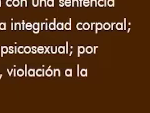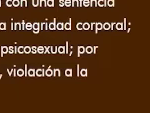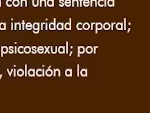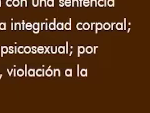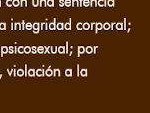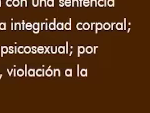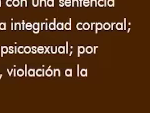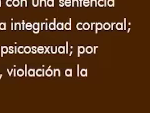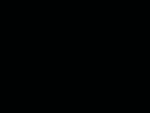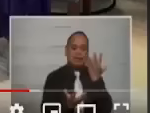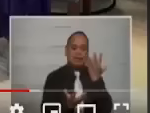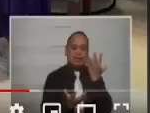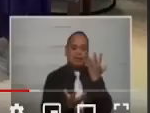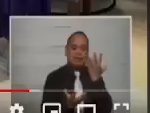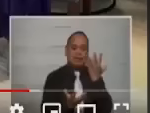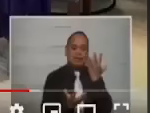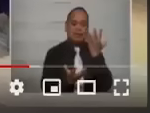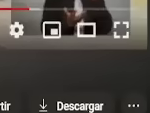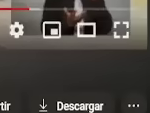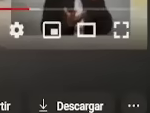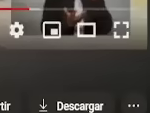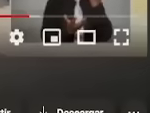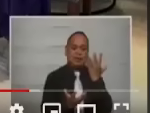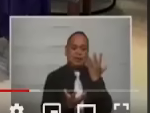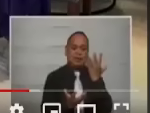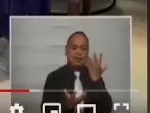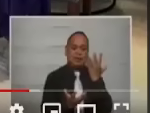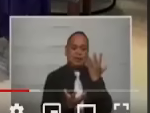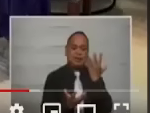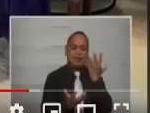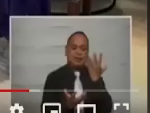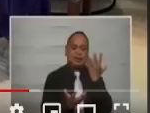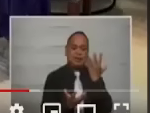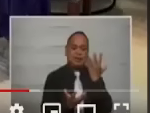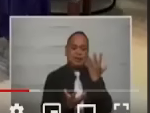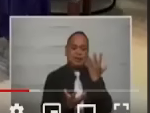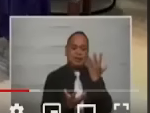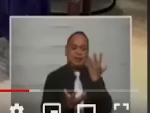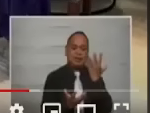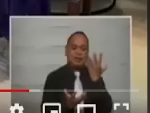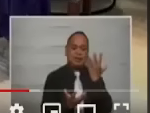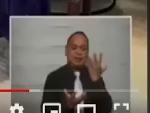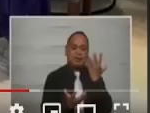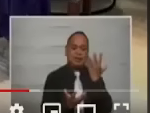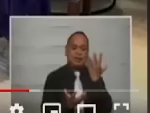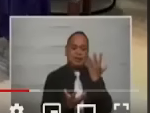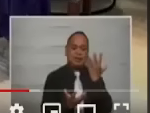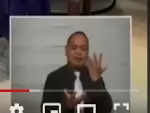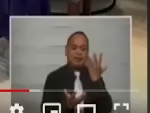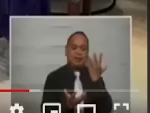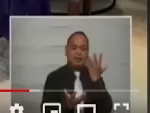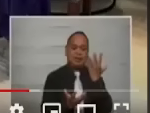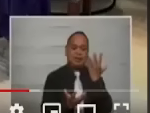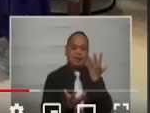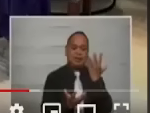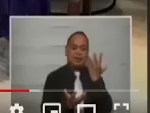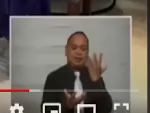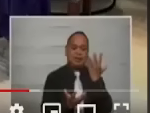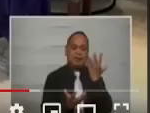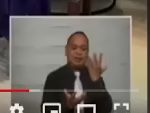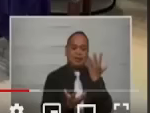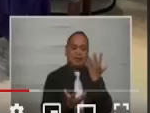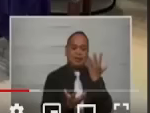embrollo. También hay una cuestión muy importante, pocos lo vieron, pero en el martes del jaguar